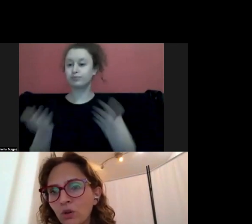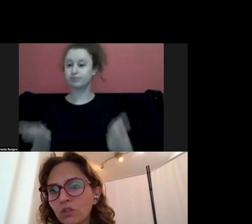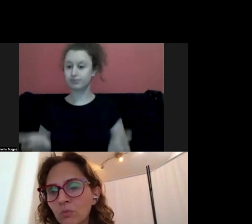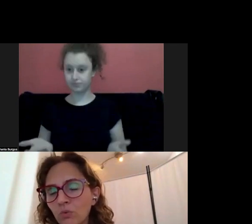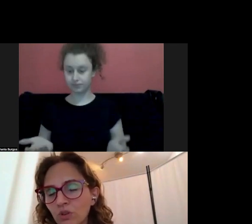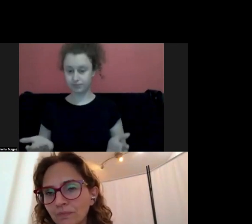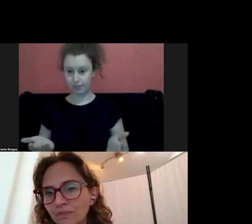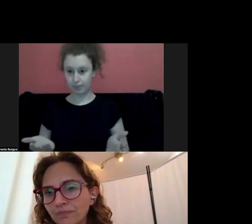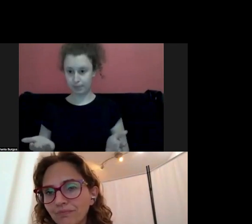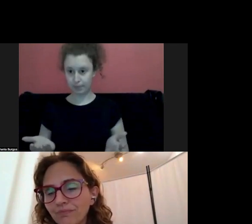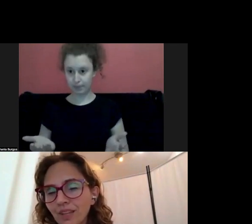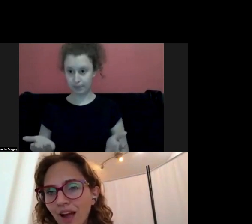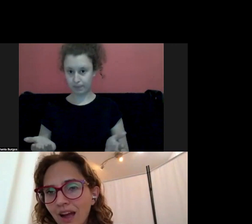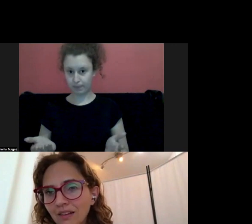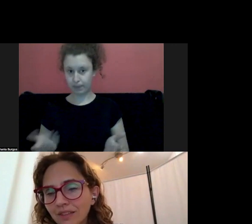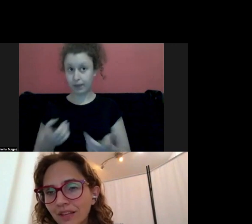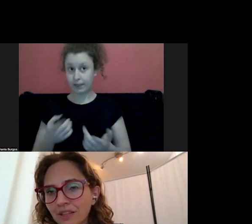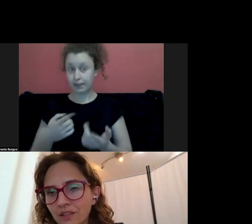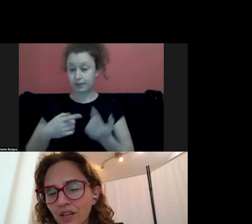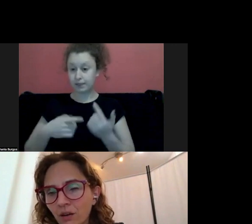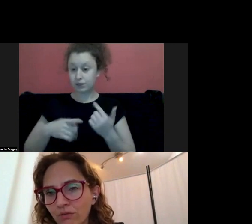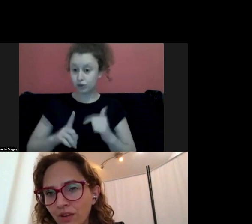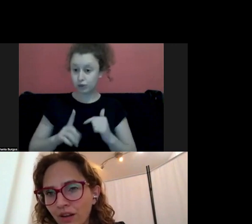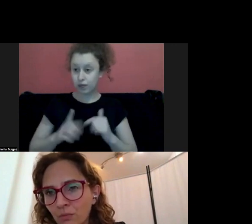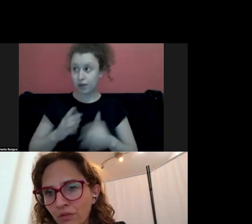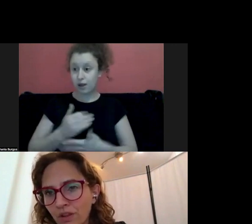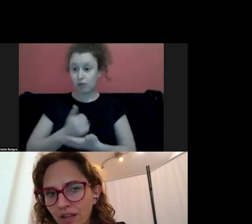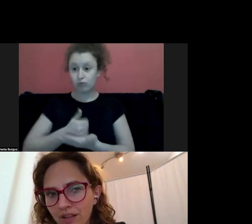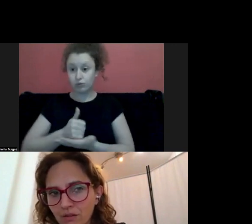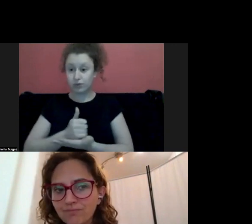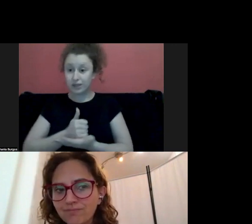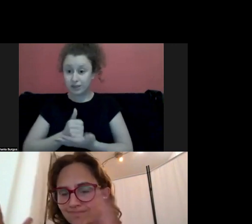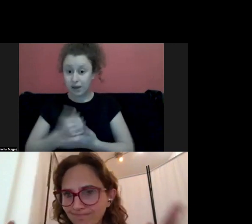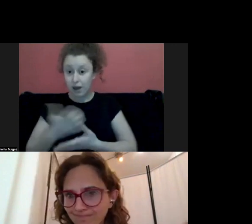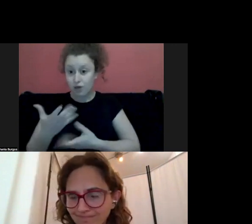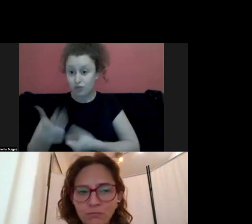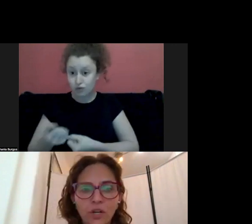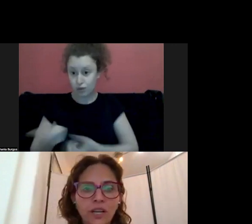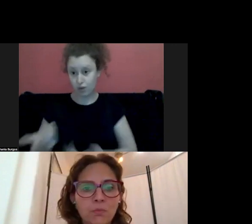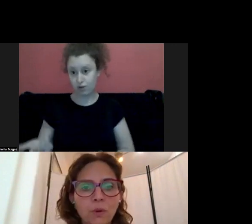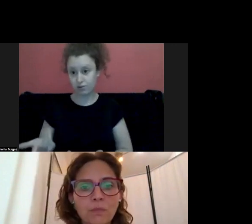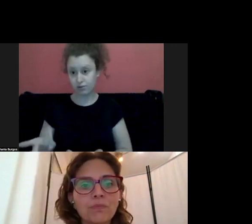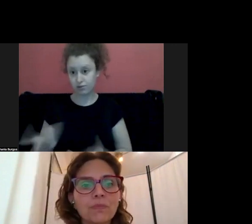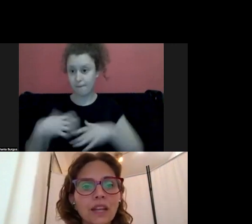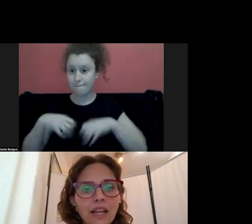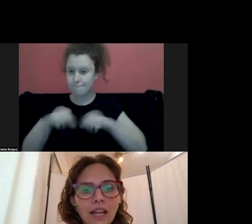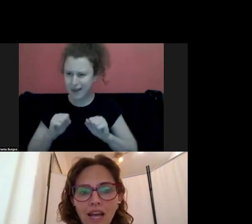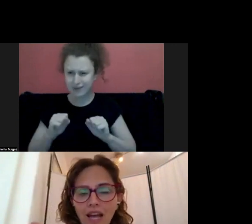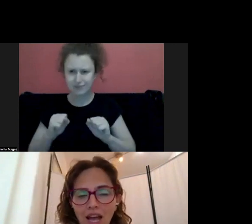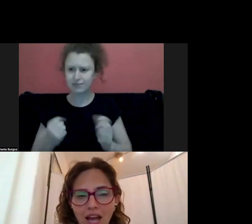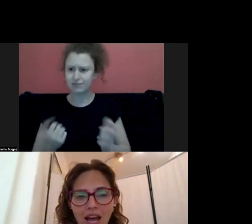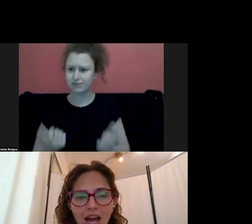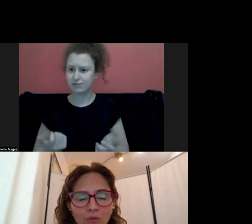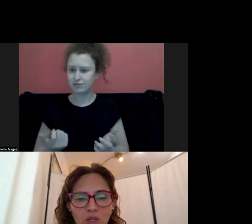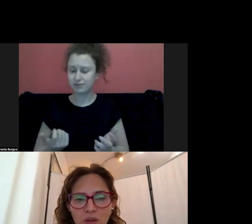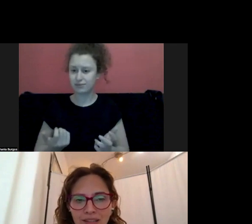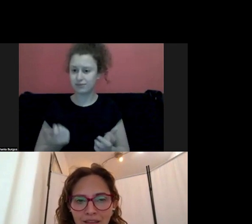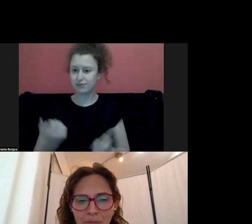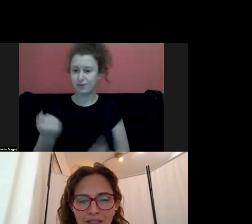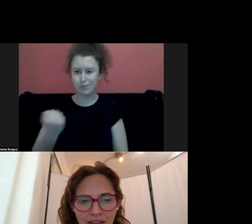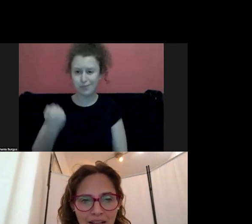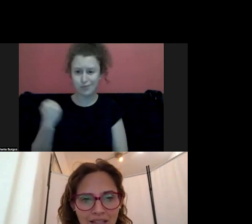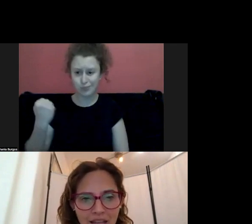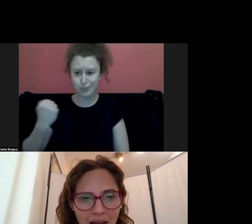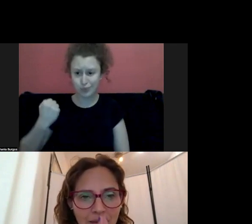materna contribuye a ese desarrollo del ritmo circadiano? Por ejemplo, Autismo y